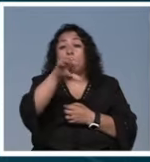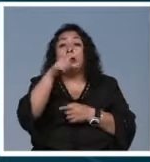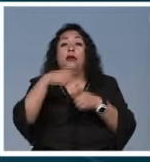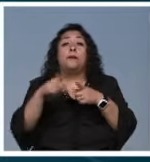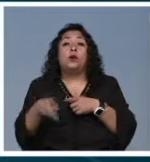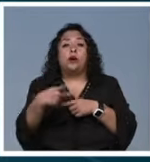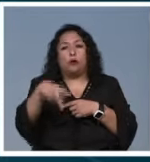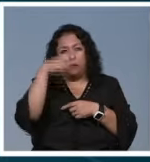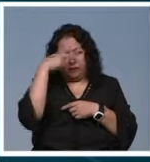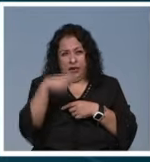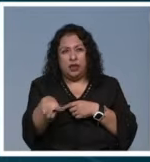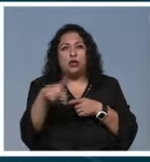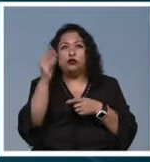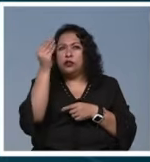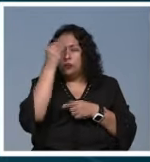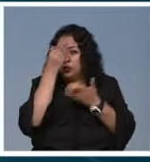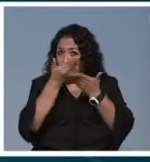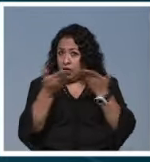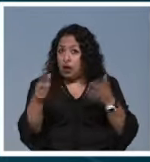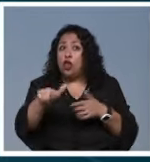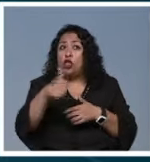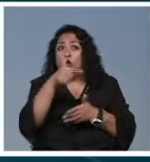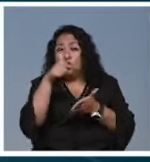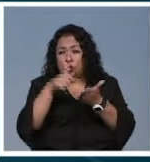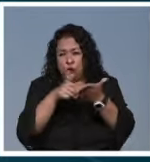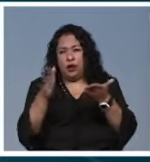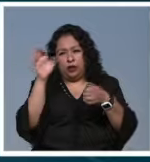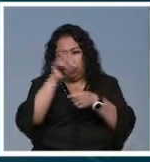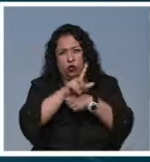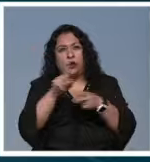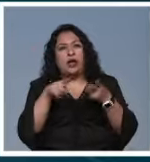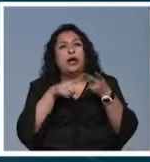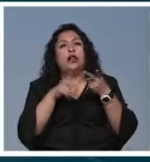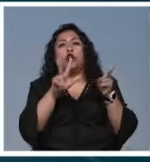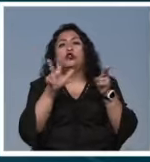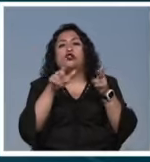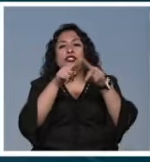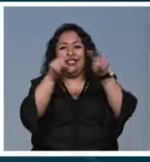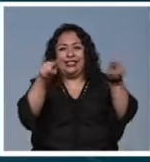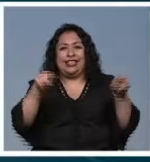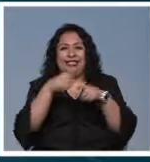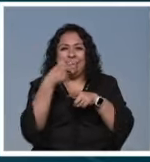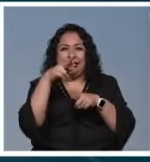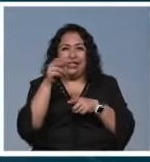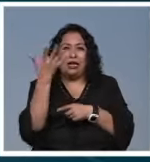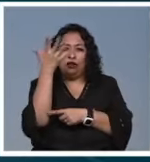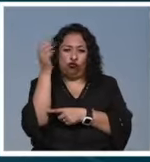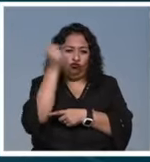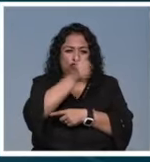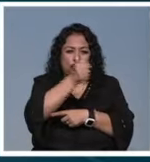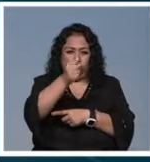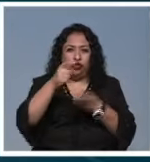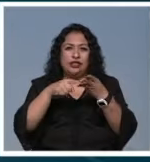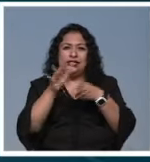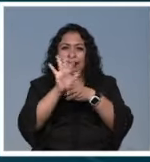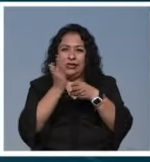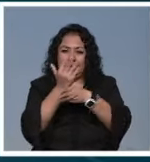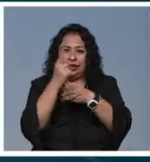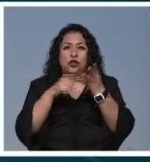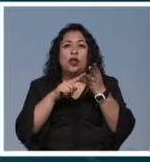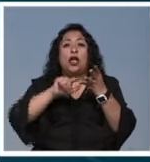de México. Chapultepec ahora cuenta con 12 nodos culturales, 800 hectáreas de suelo reforestado, una cineteca nacional,